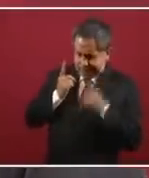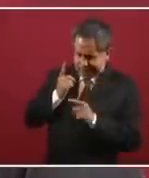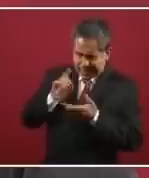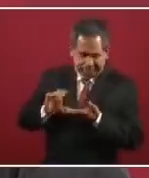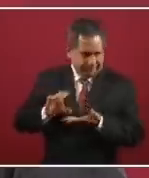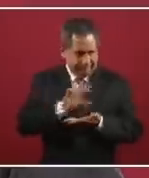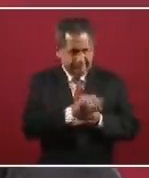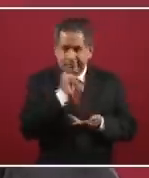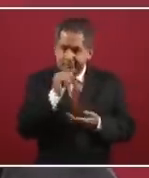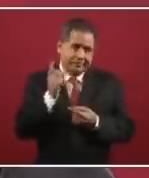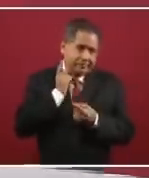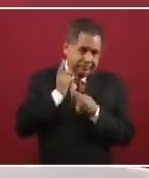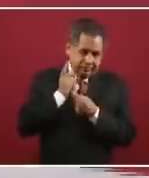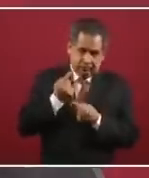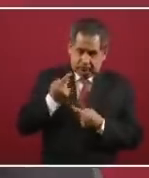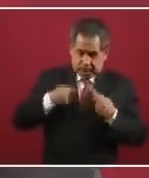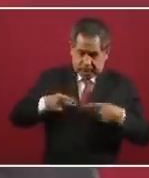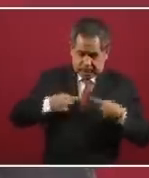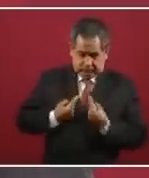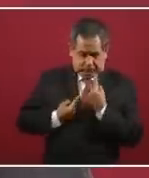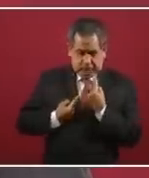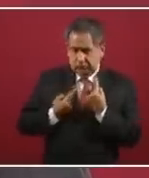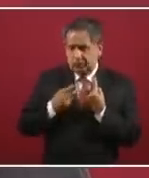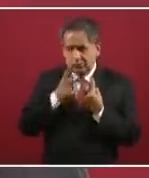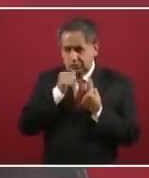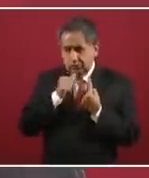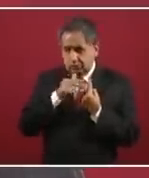presupuesto un diputado